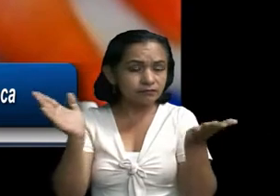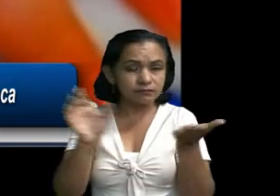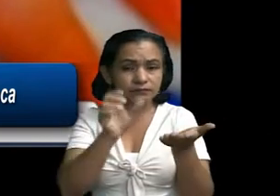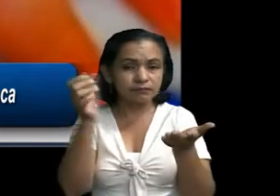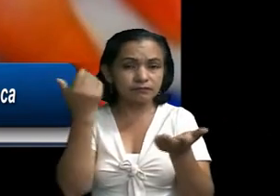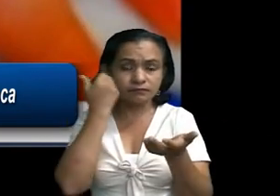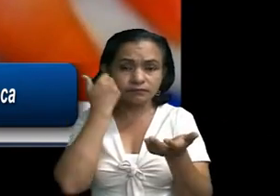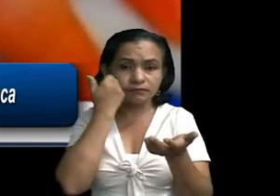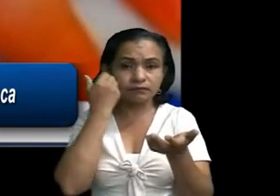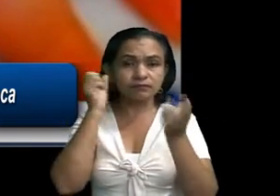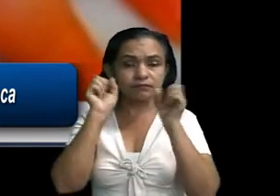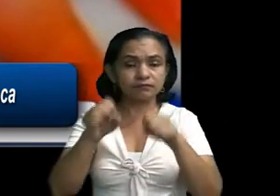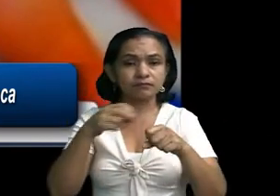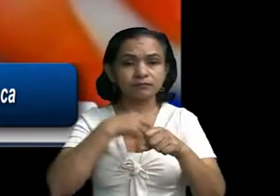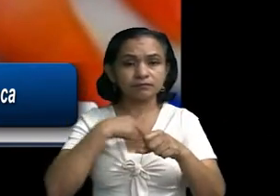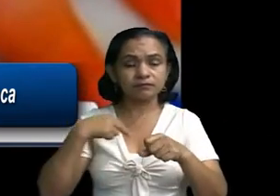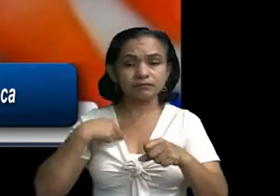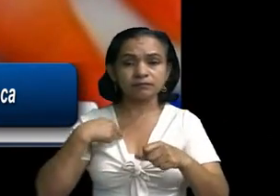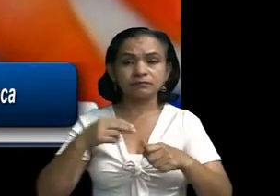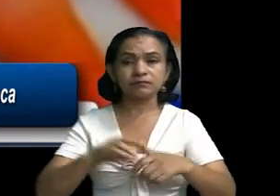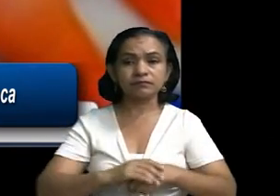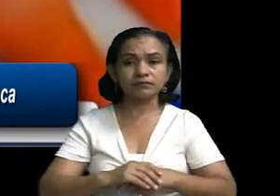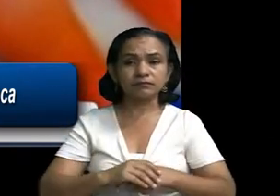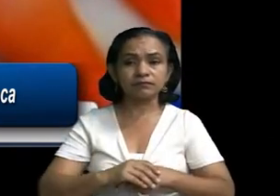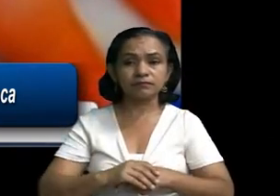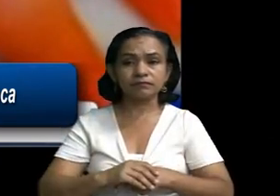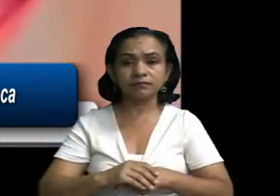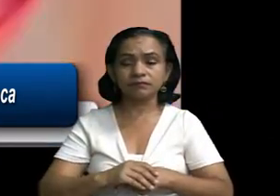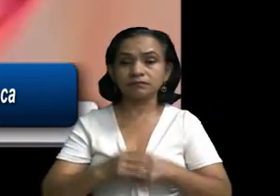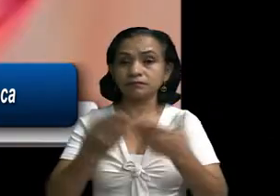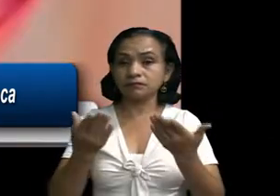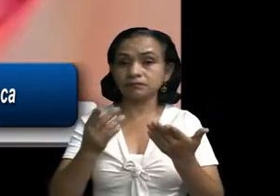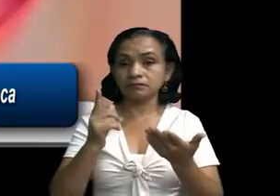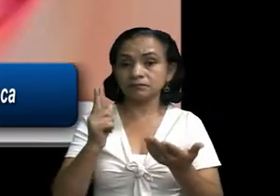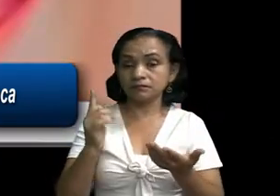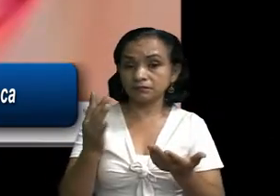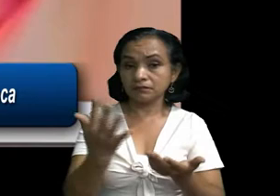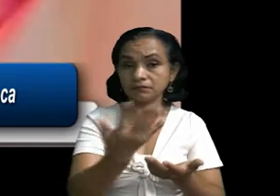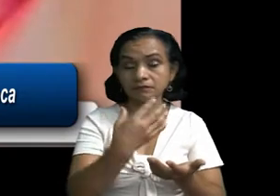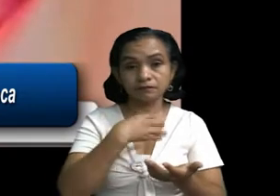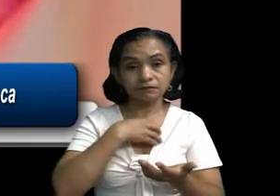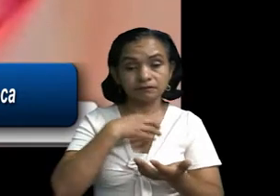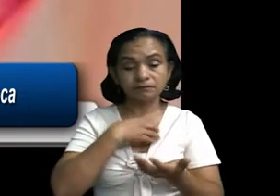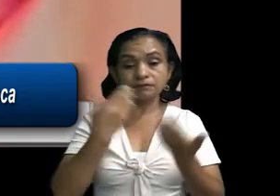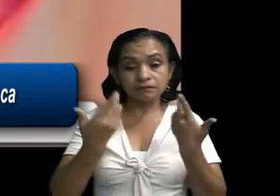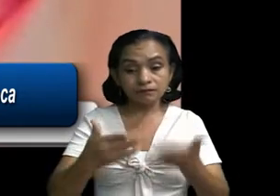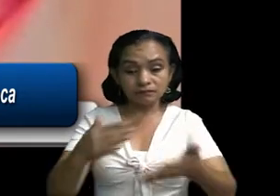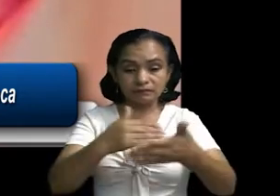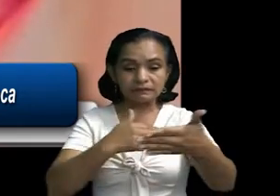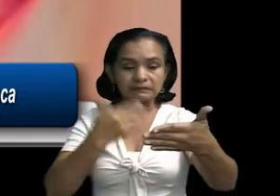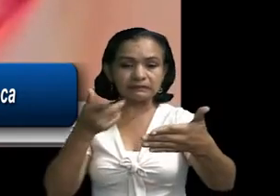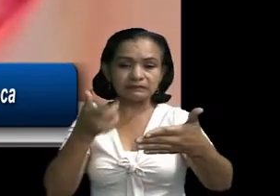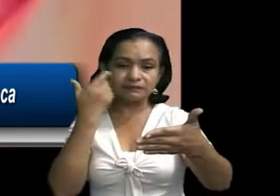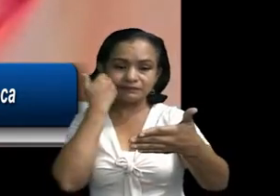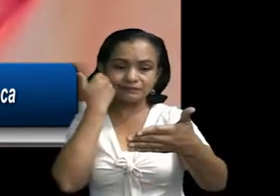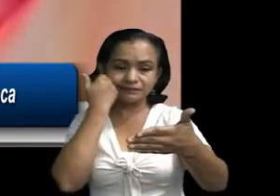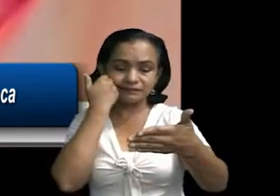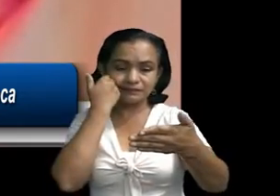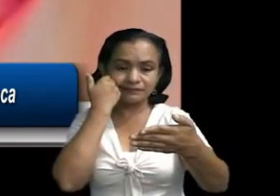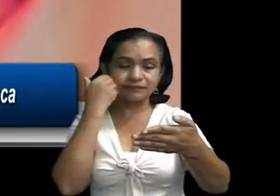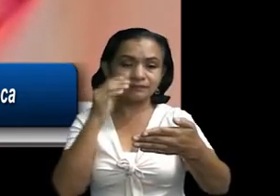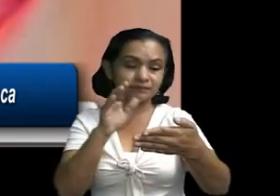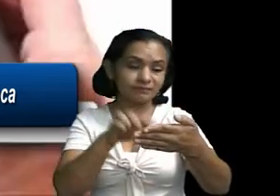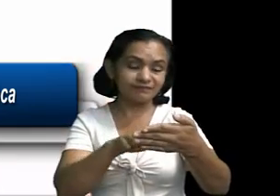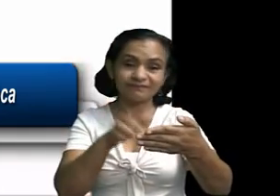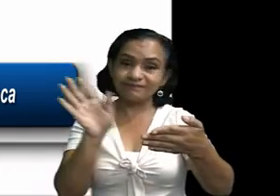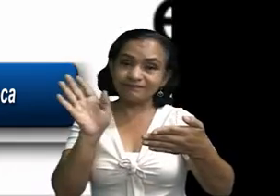tipo de tratamiento aplican al paciente? Bueno, nosotros cuando tenemos el diagnóstico establecido que es una bacteria